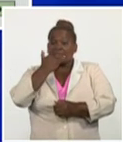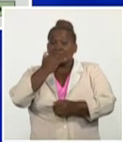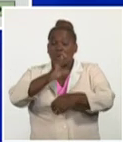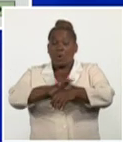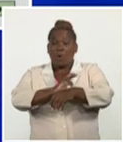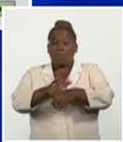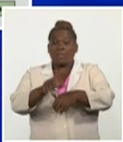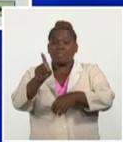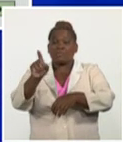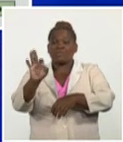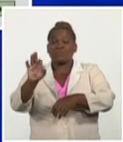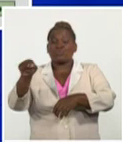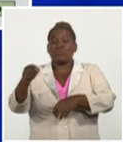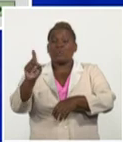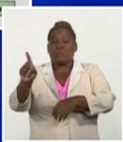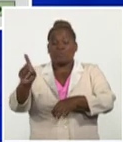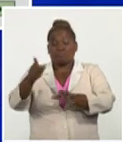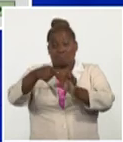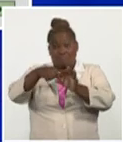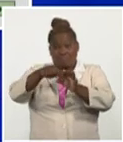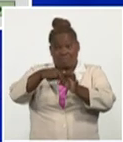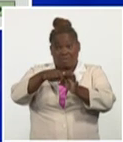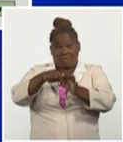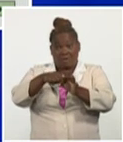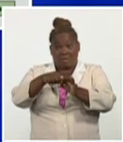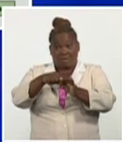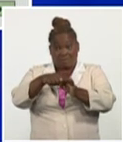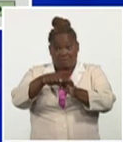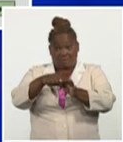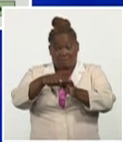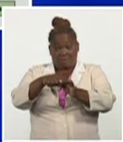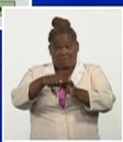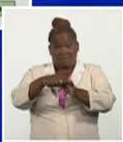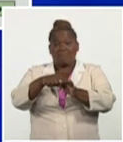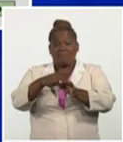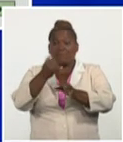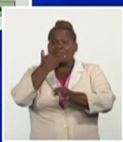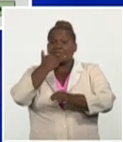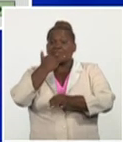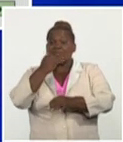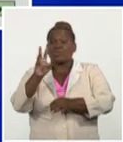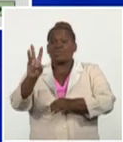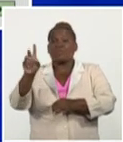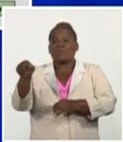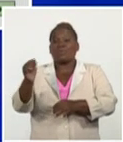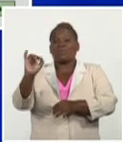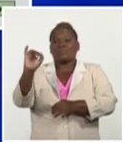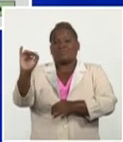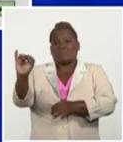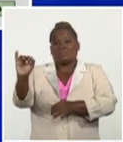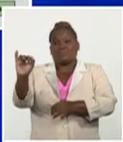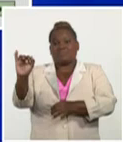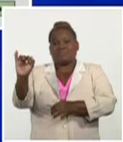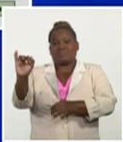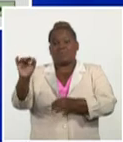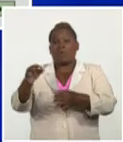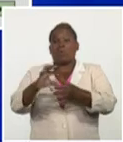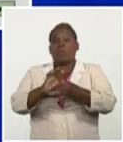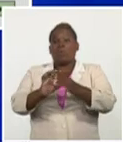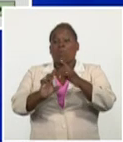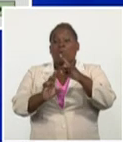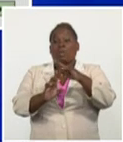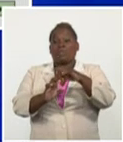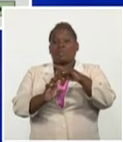el municipio especial Isla de la Juventud con una tasa de 3,6 y Guantánamo con una tasa